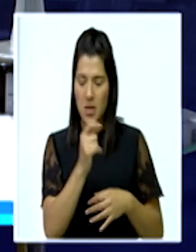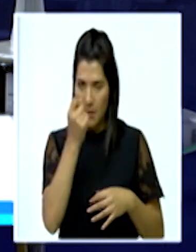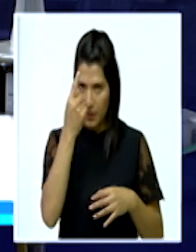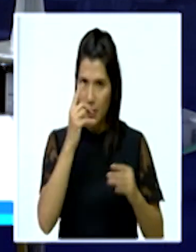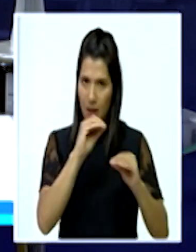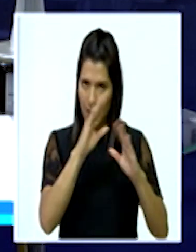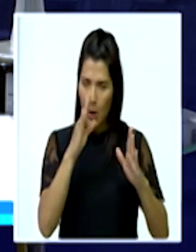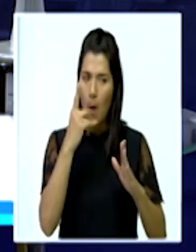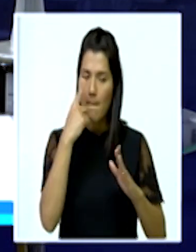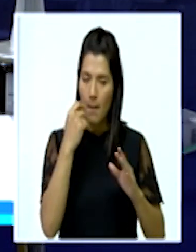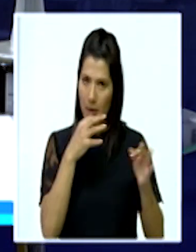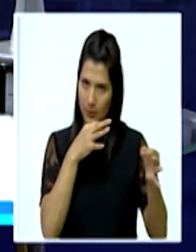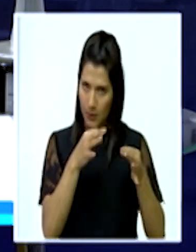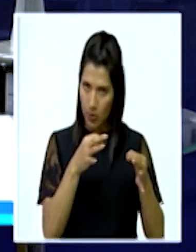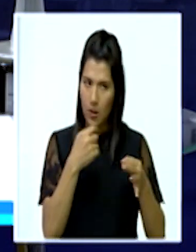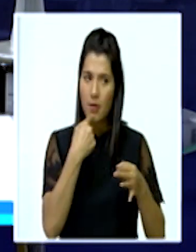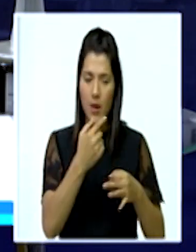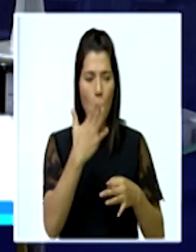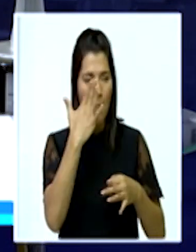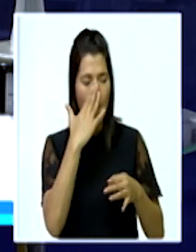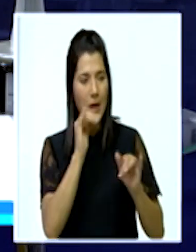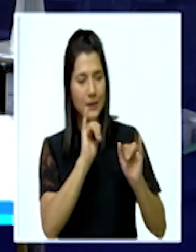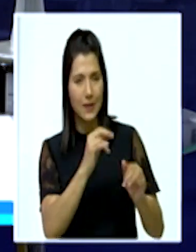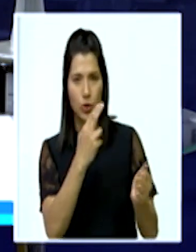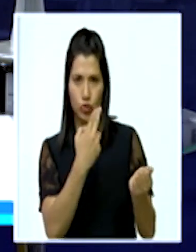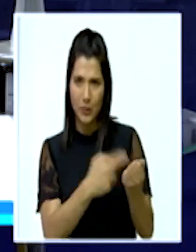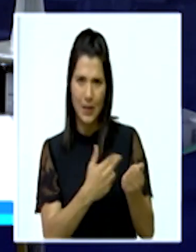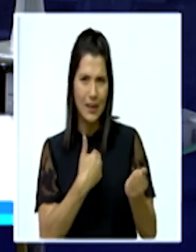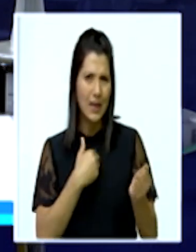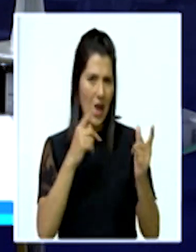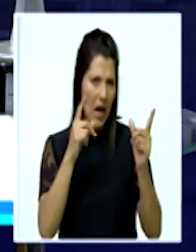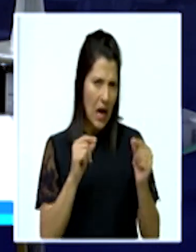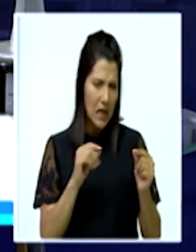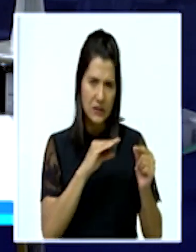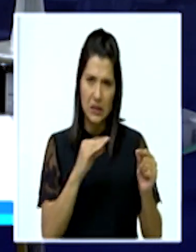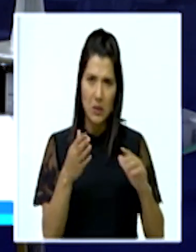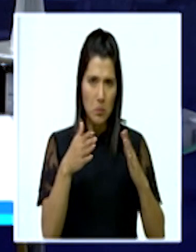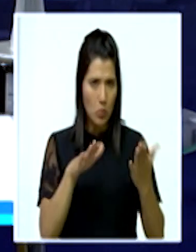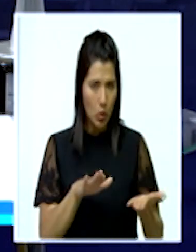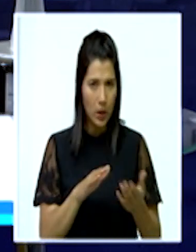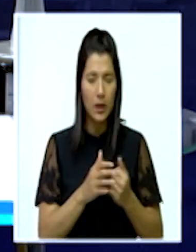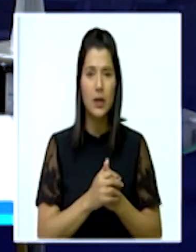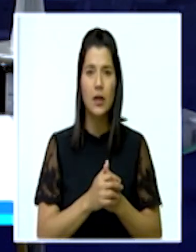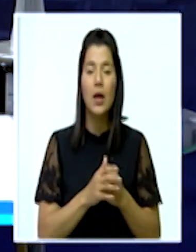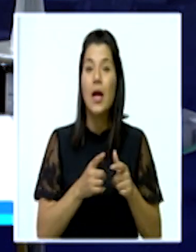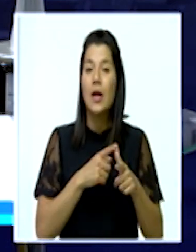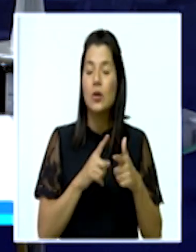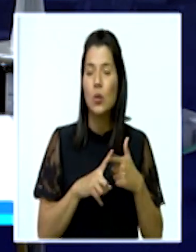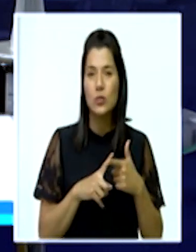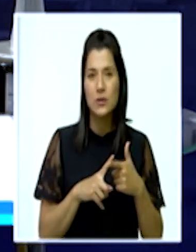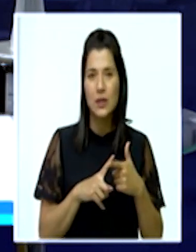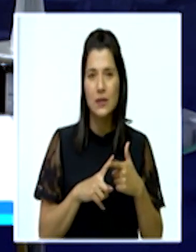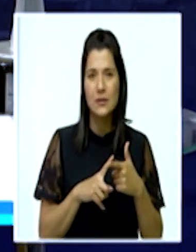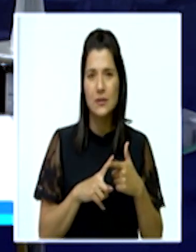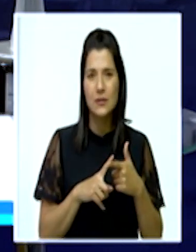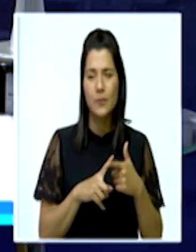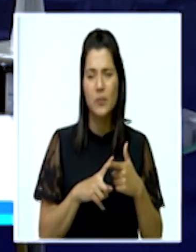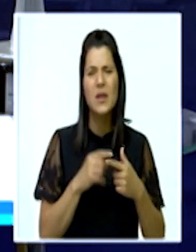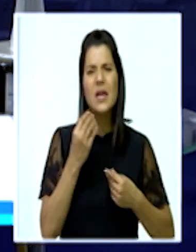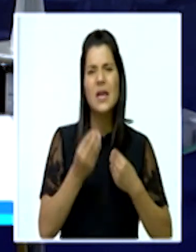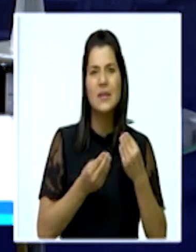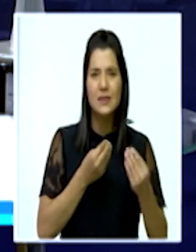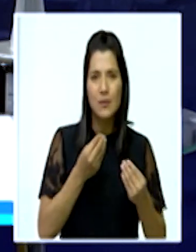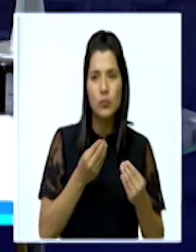le había dicho, vea, mi amor, su mamita está en el hospital, tiene cáncer y se va a morir. Y entonces, lo que hicimos fue